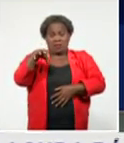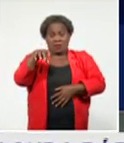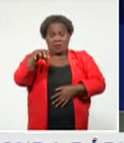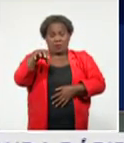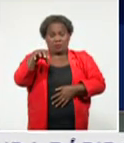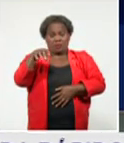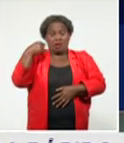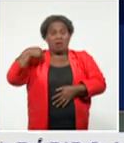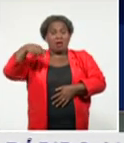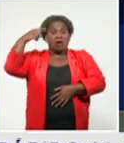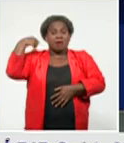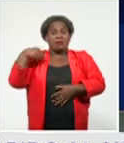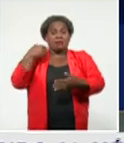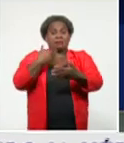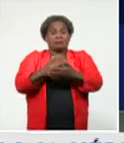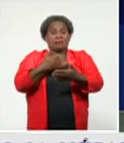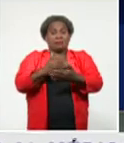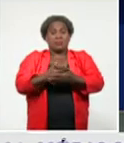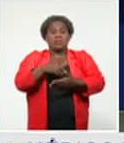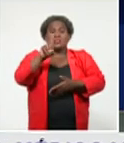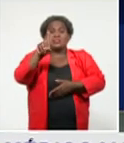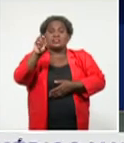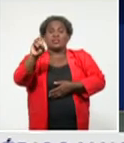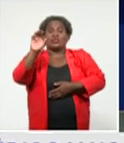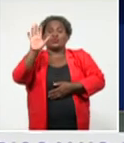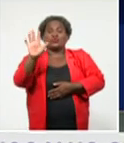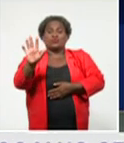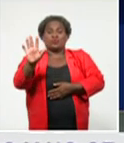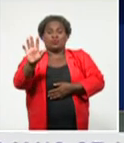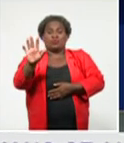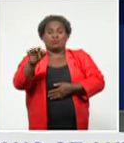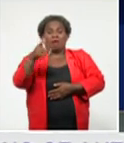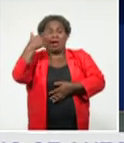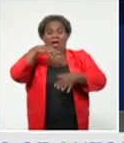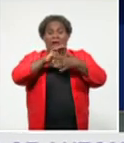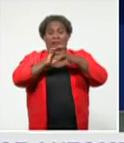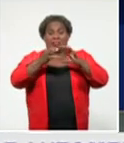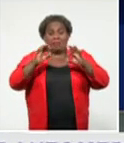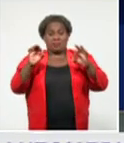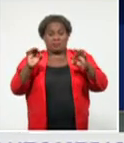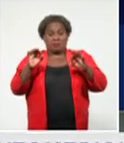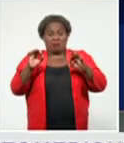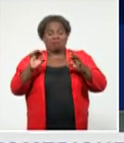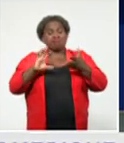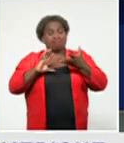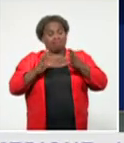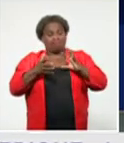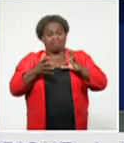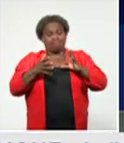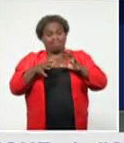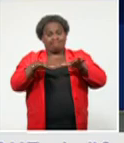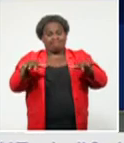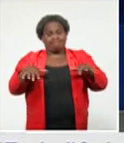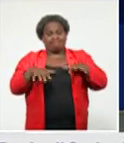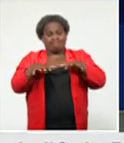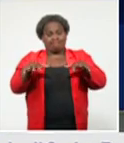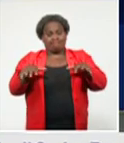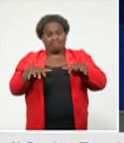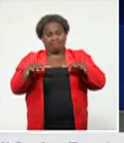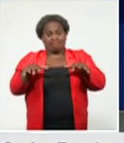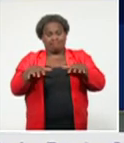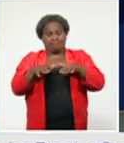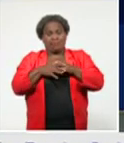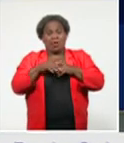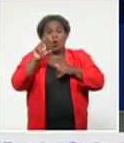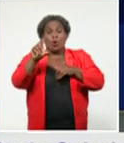se procesaron 105 muestras. Artemisa, que ha tenido una complejidad epidemiológica en las